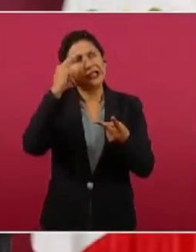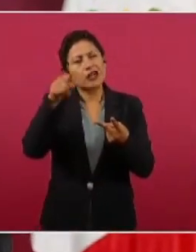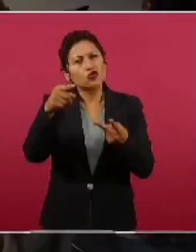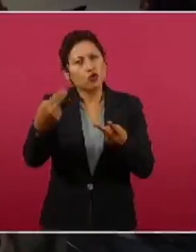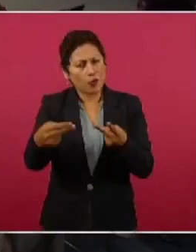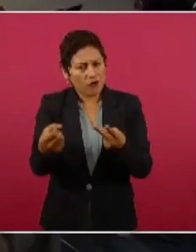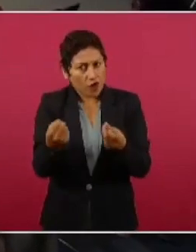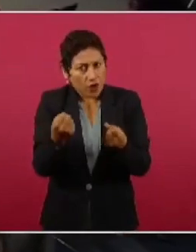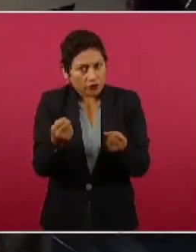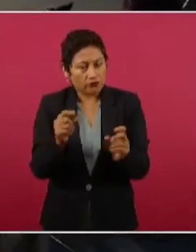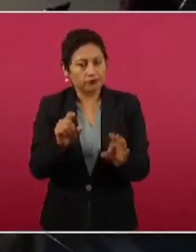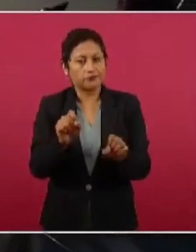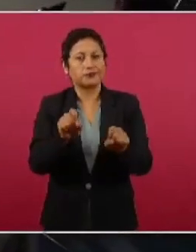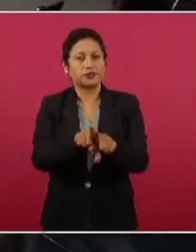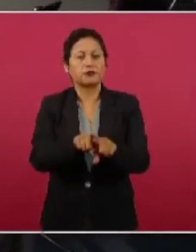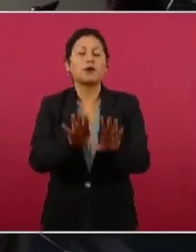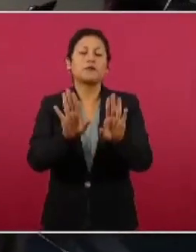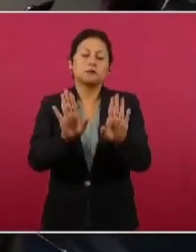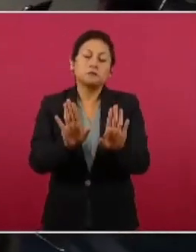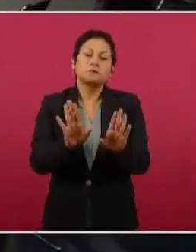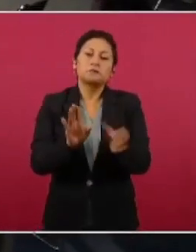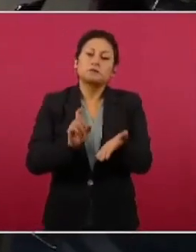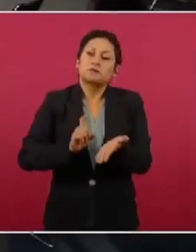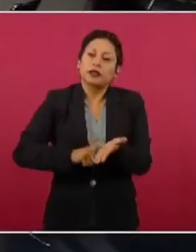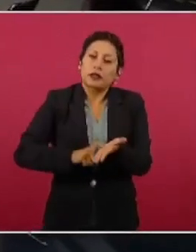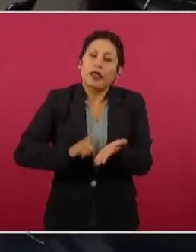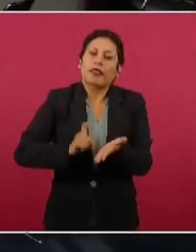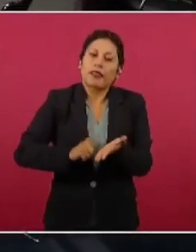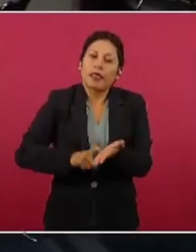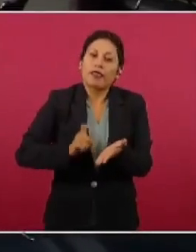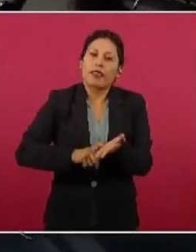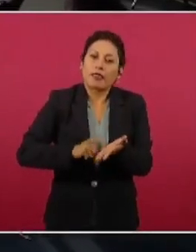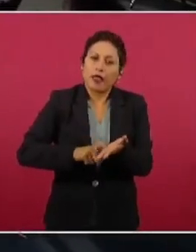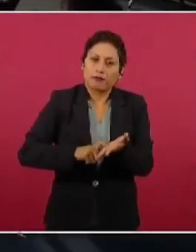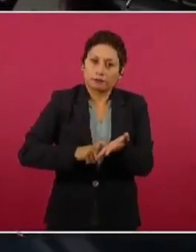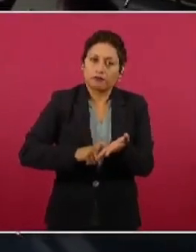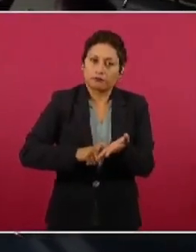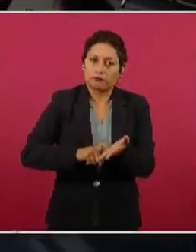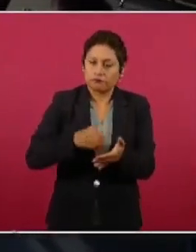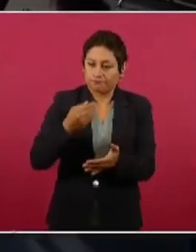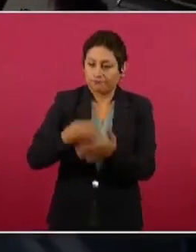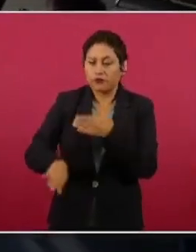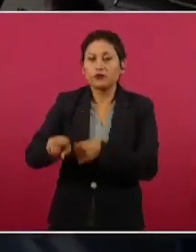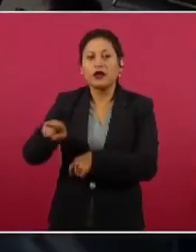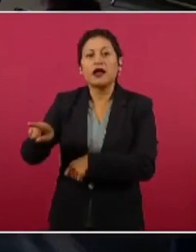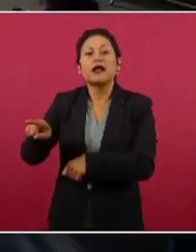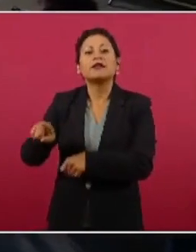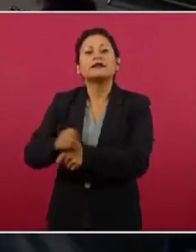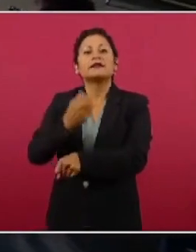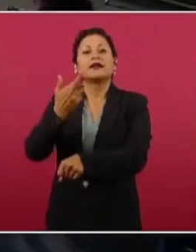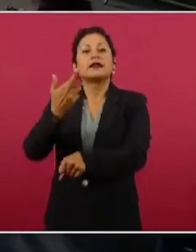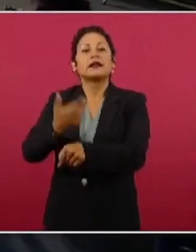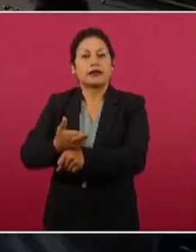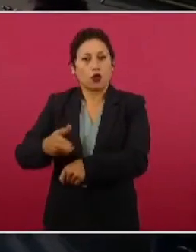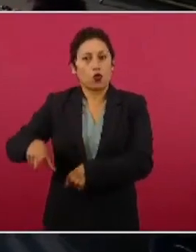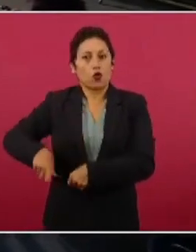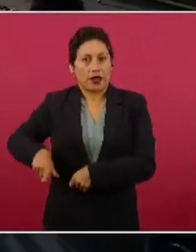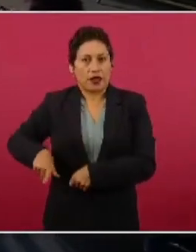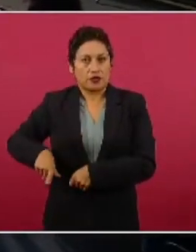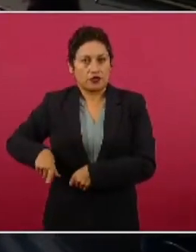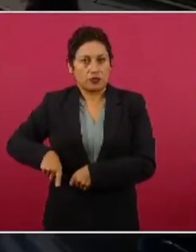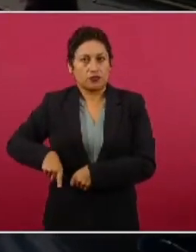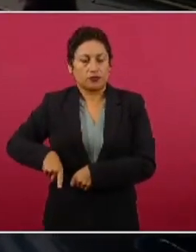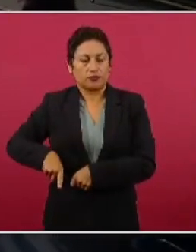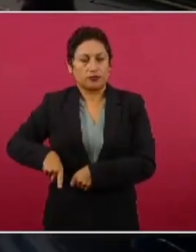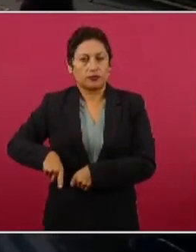le escriben, le mandan un telegrama al secretario de Gobernación, secretario del Interior, que